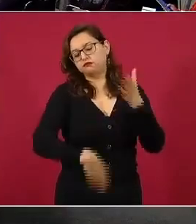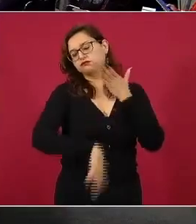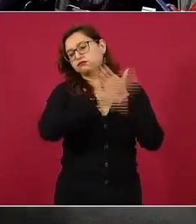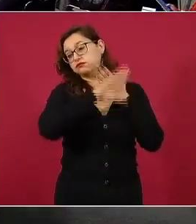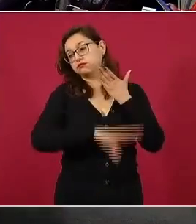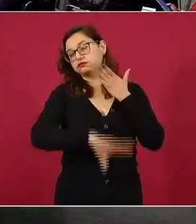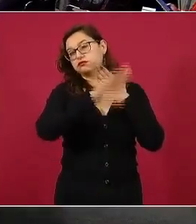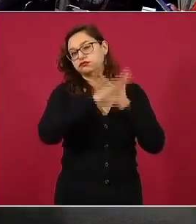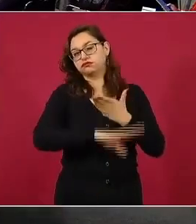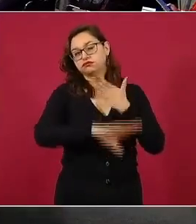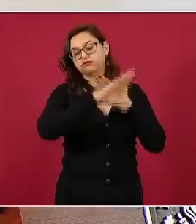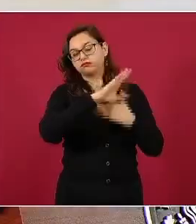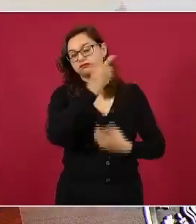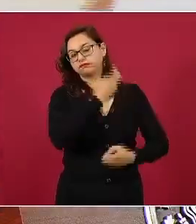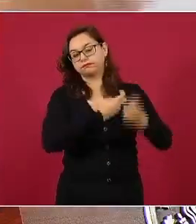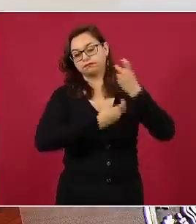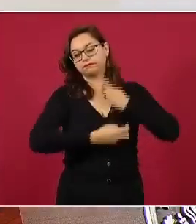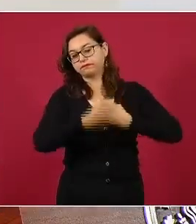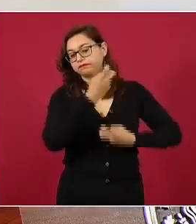sin